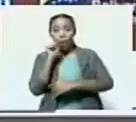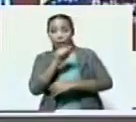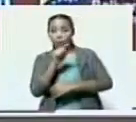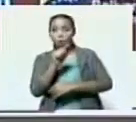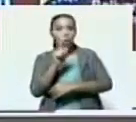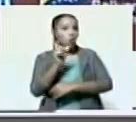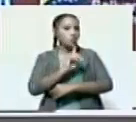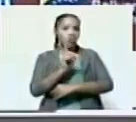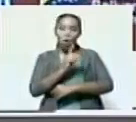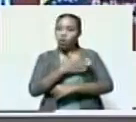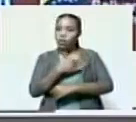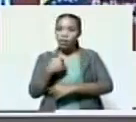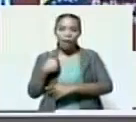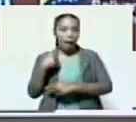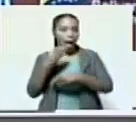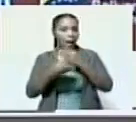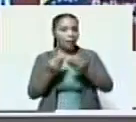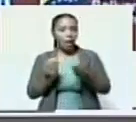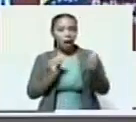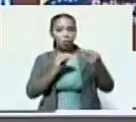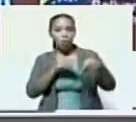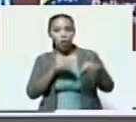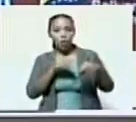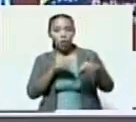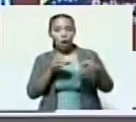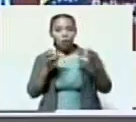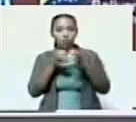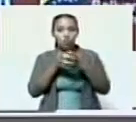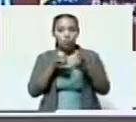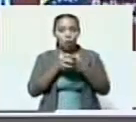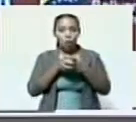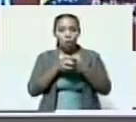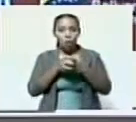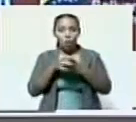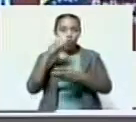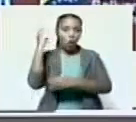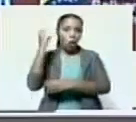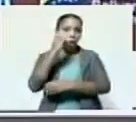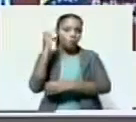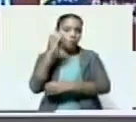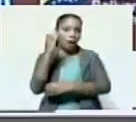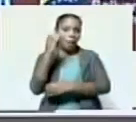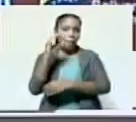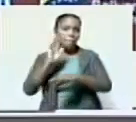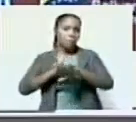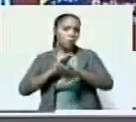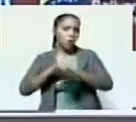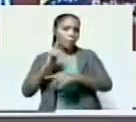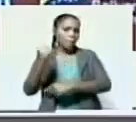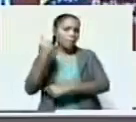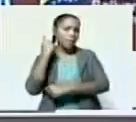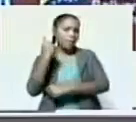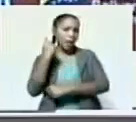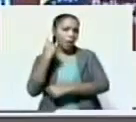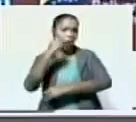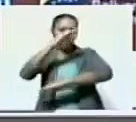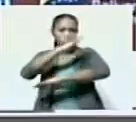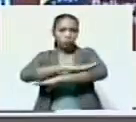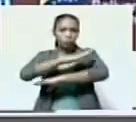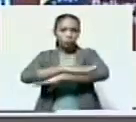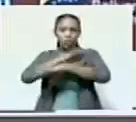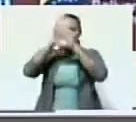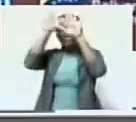conviene al Estado narcoterrorista colombiano, porque primero obedece a